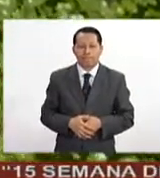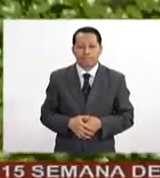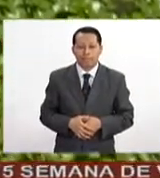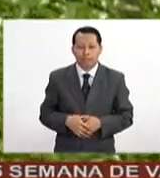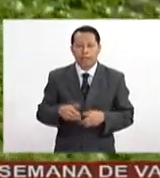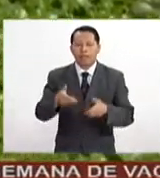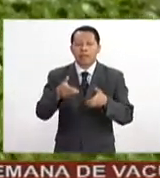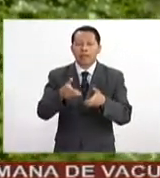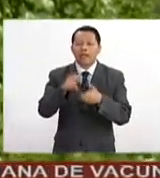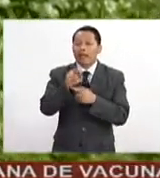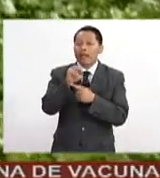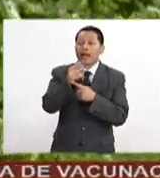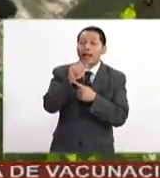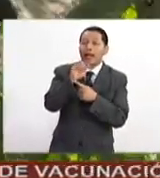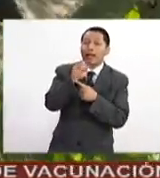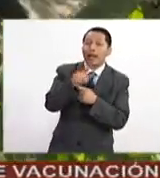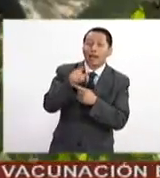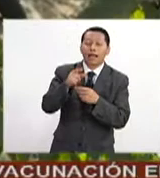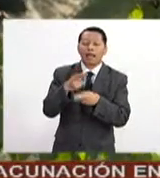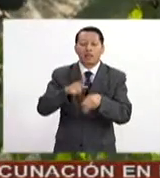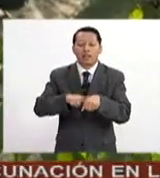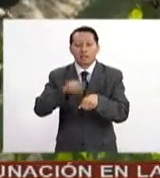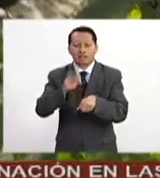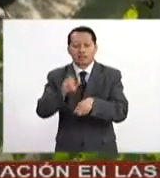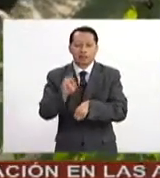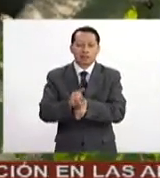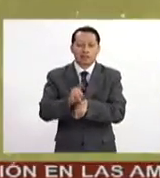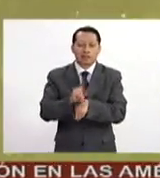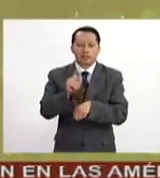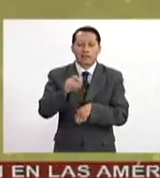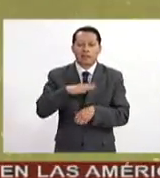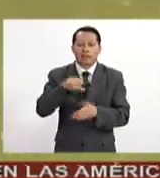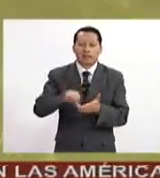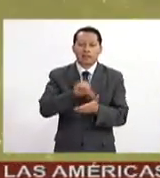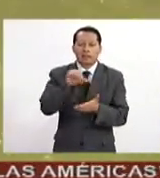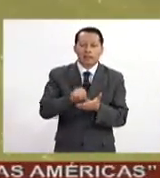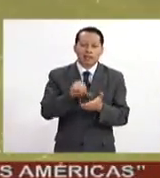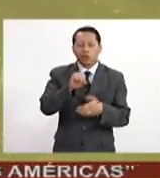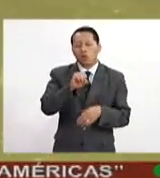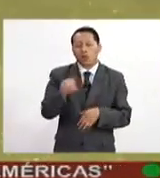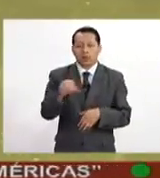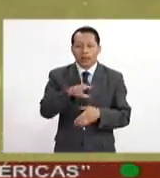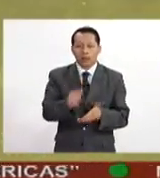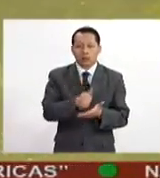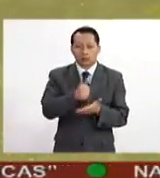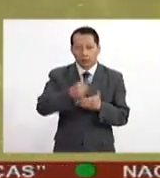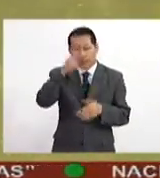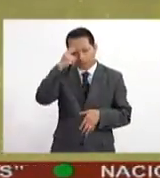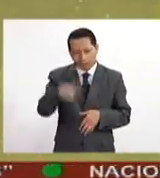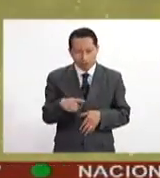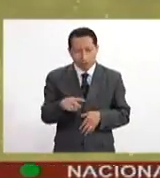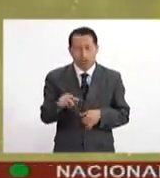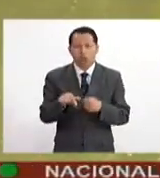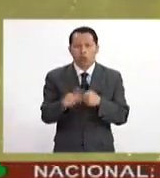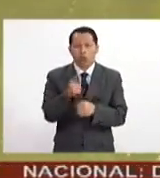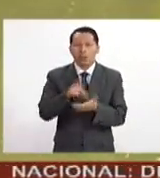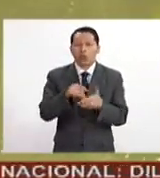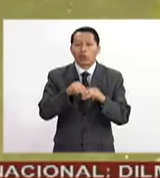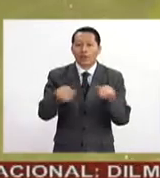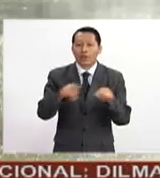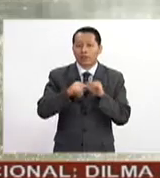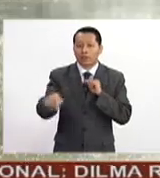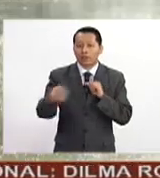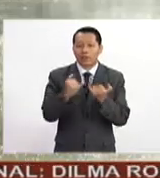El Canal Nacional es un cauce artificial de agua que se encuentra en el centro oriente de la Ciudad de México. Con 12 kilómetros de